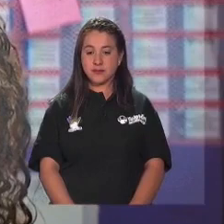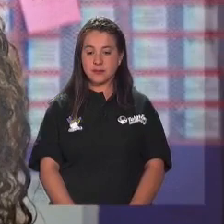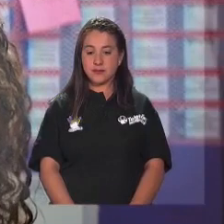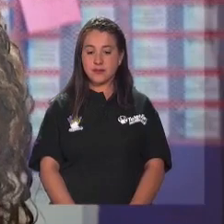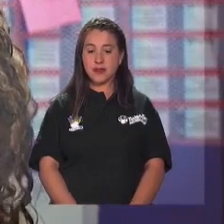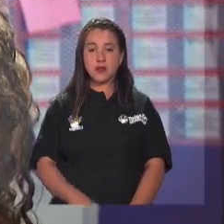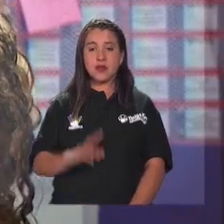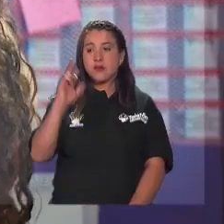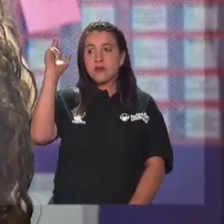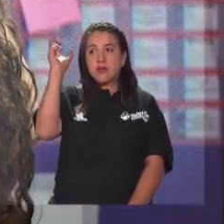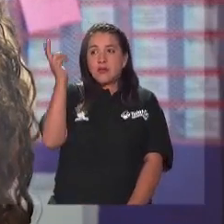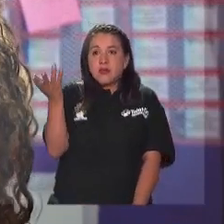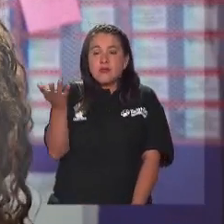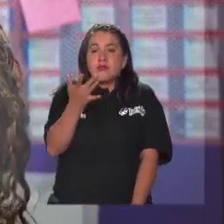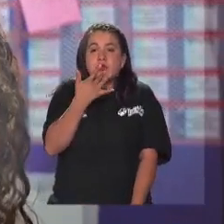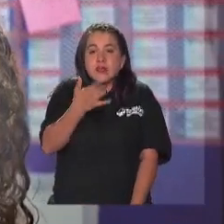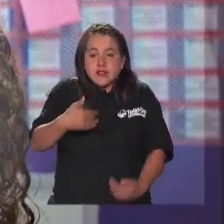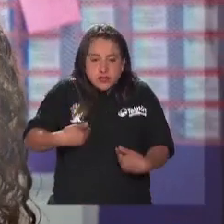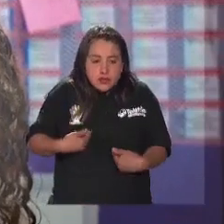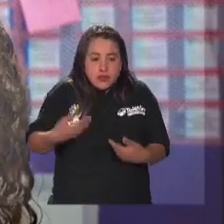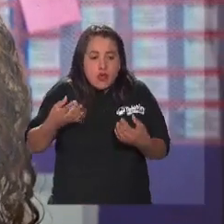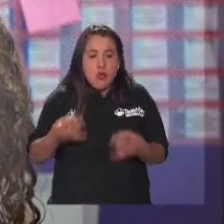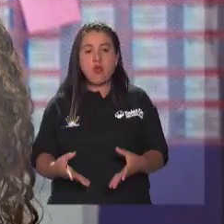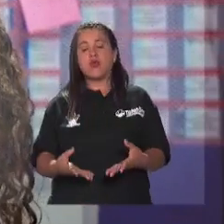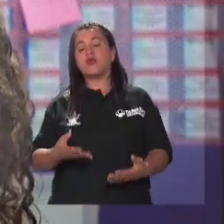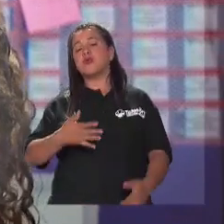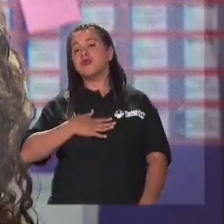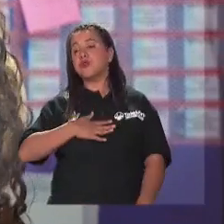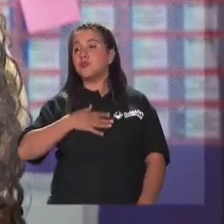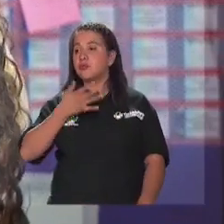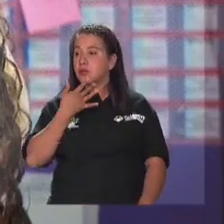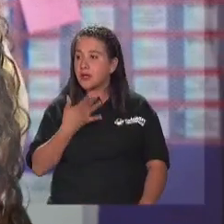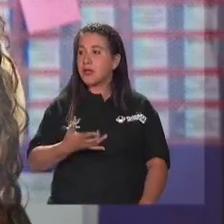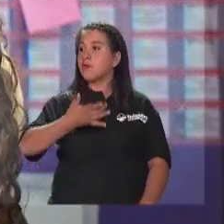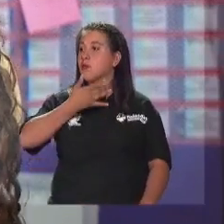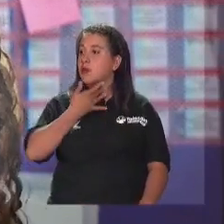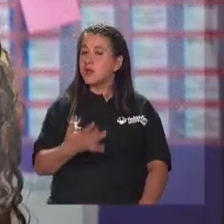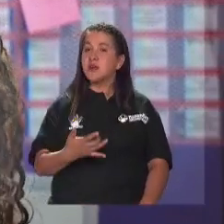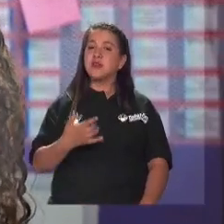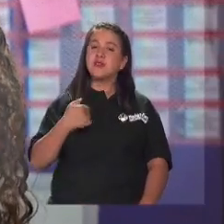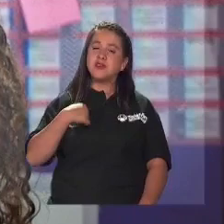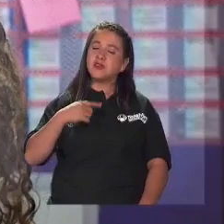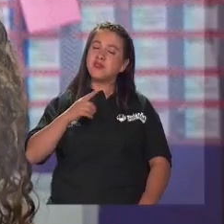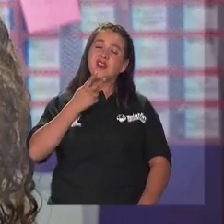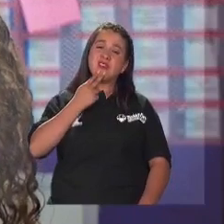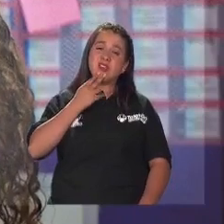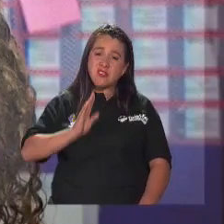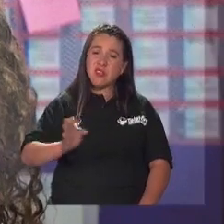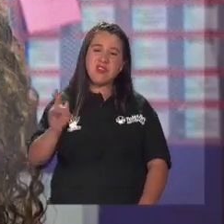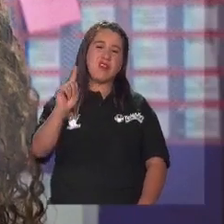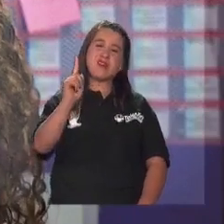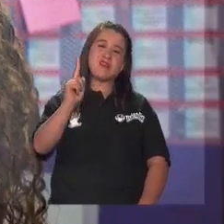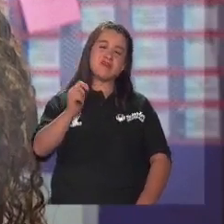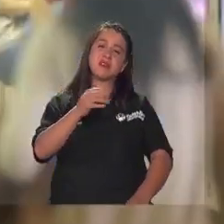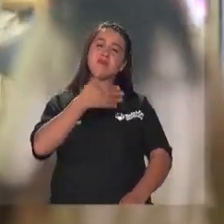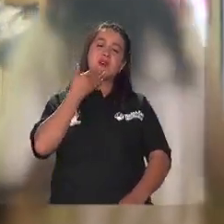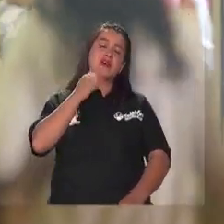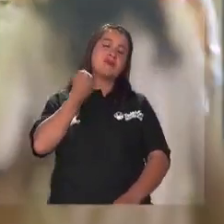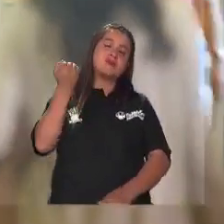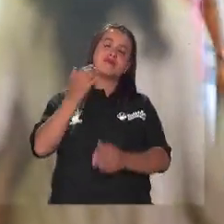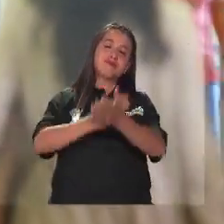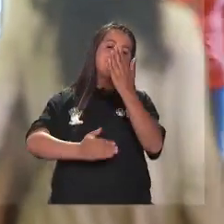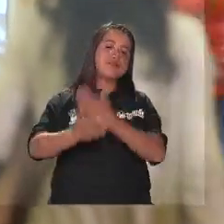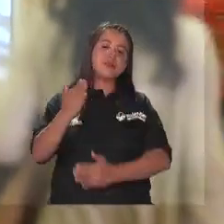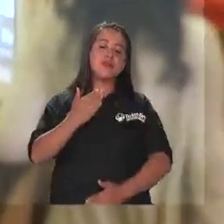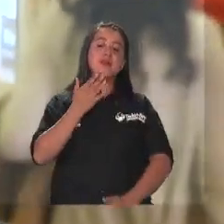No entendía por qué me había tocado esta vida. No quería vivir. No. Muchas veces pensé